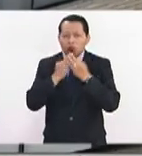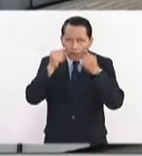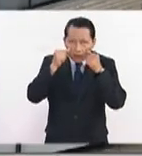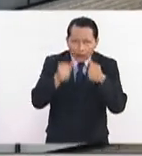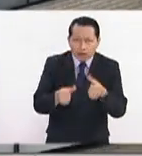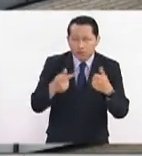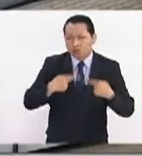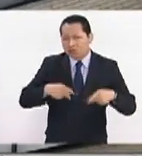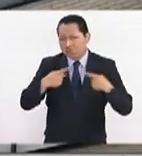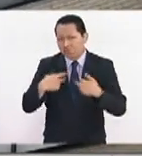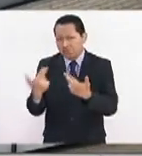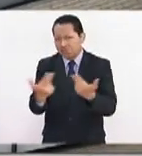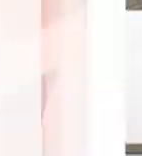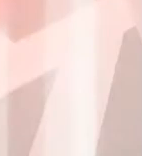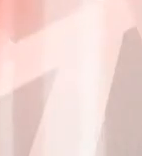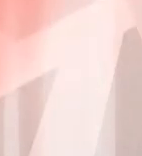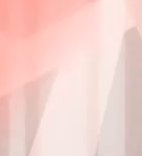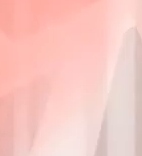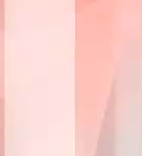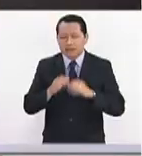los damnificados.